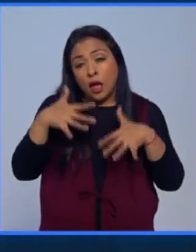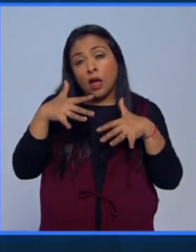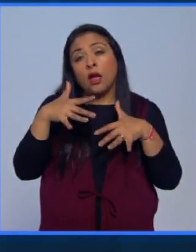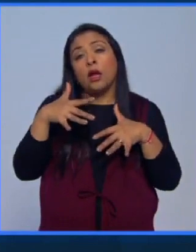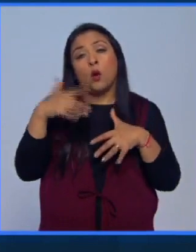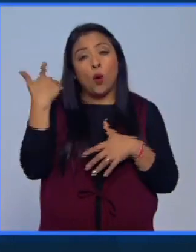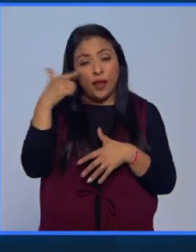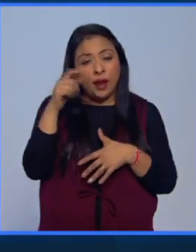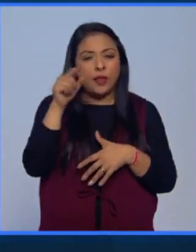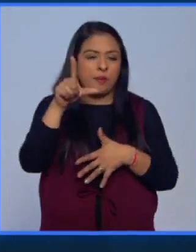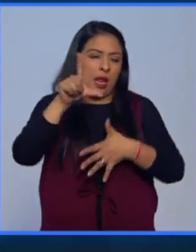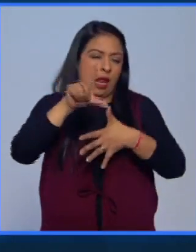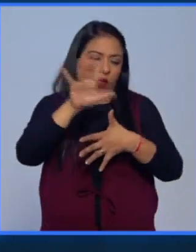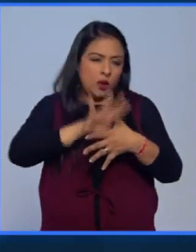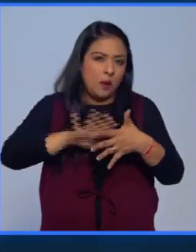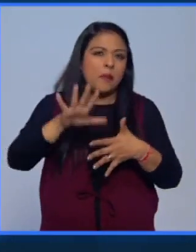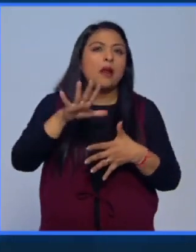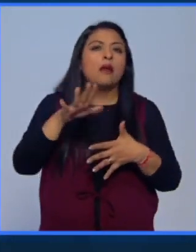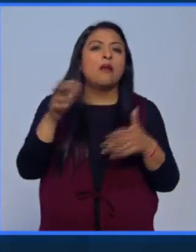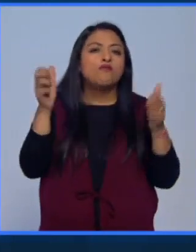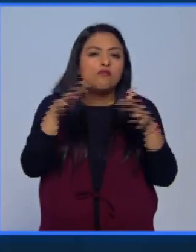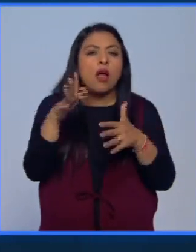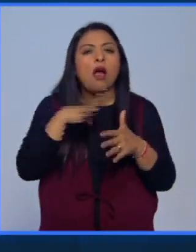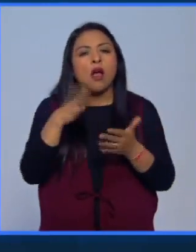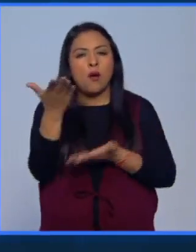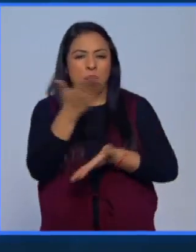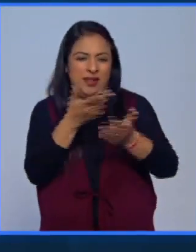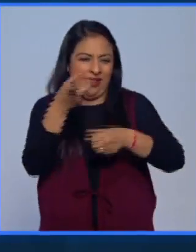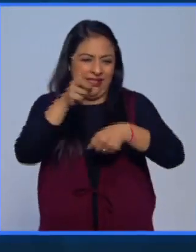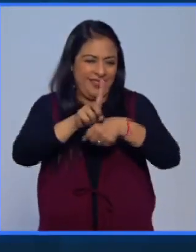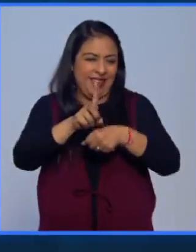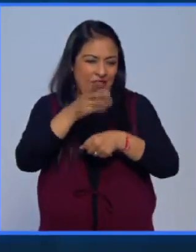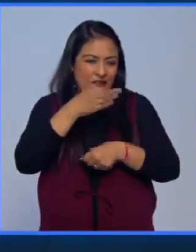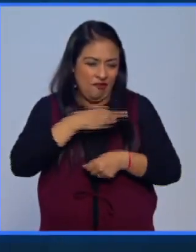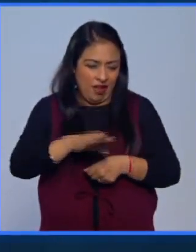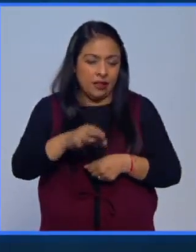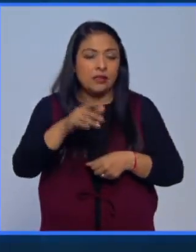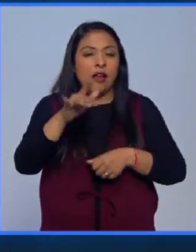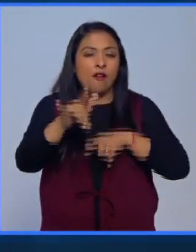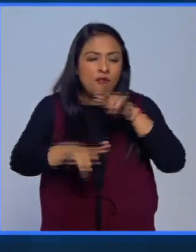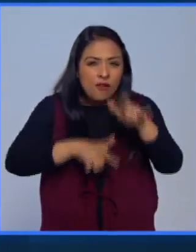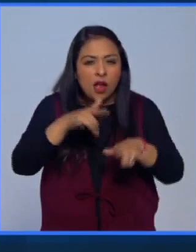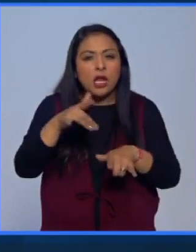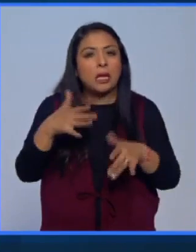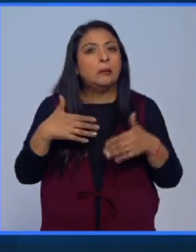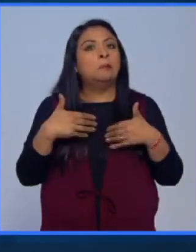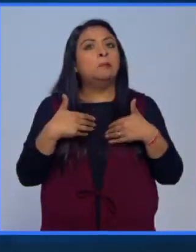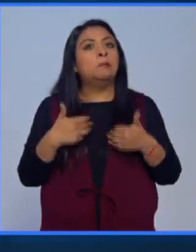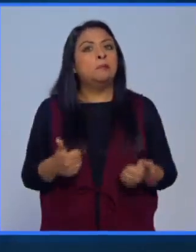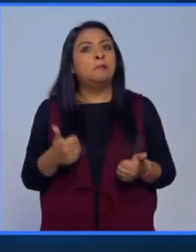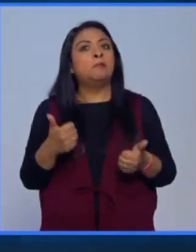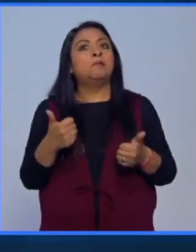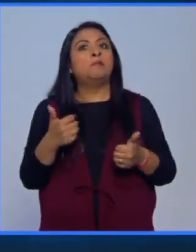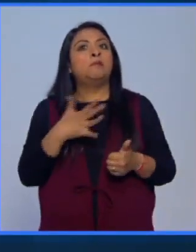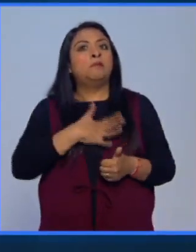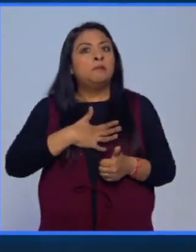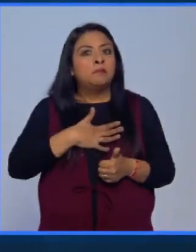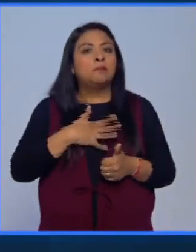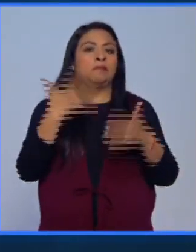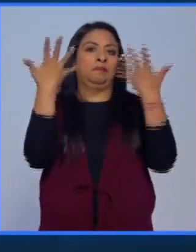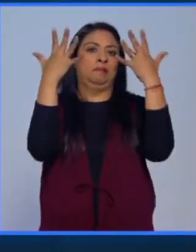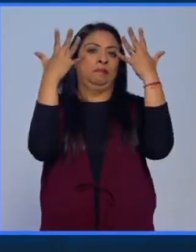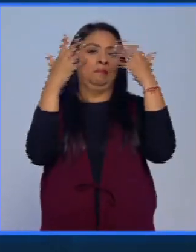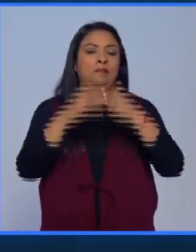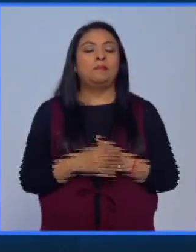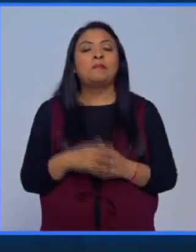latinoamericano que se encuentre allá compartiendo con ellos estos días entiendan, disfruten y aplaudan. La